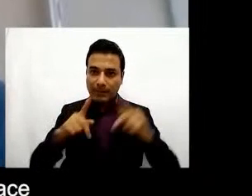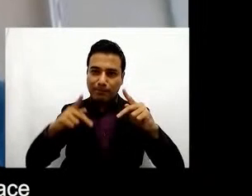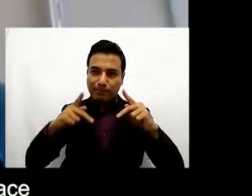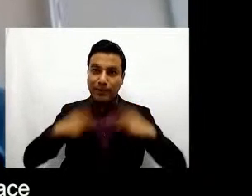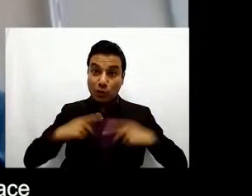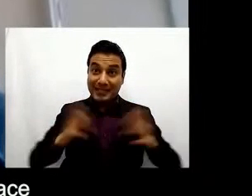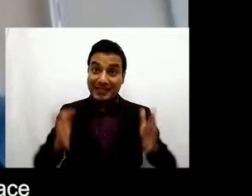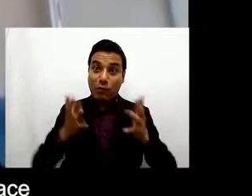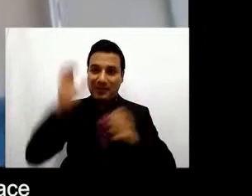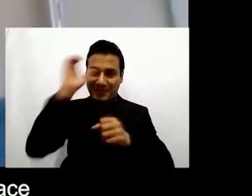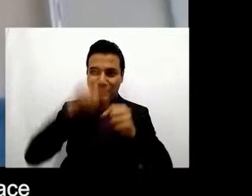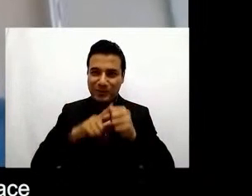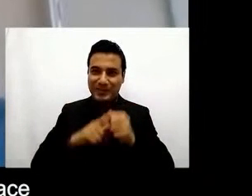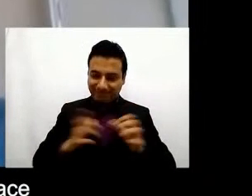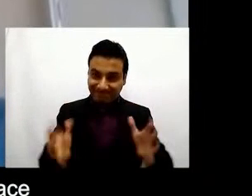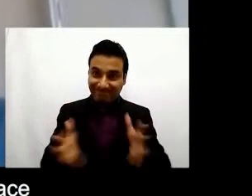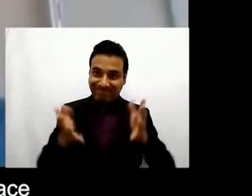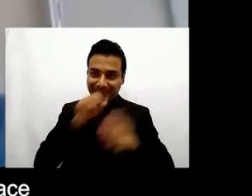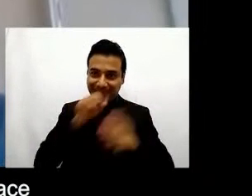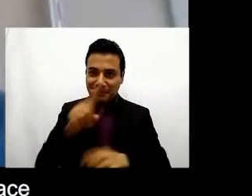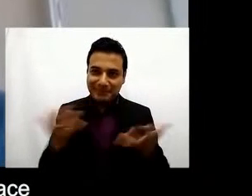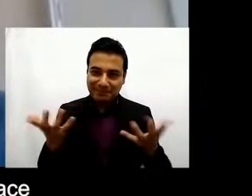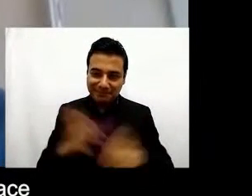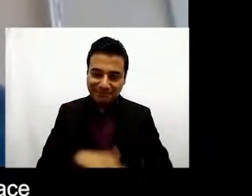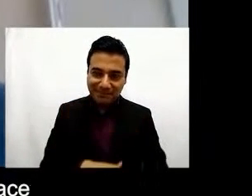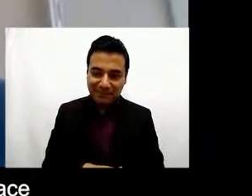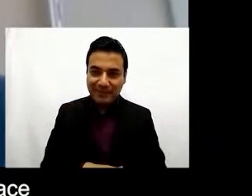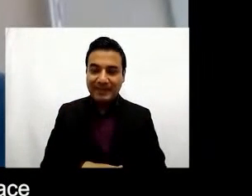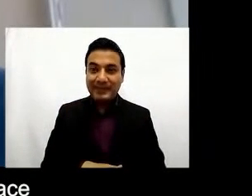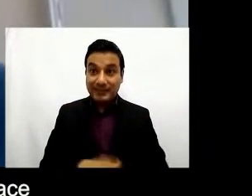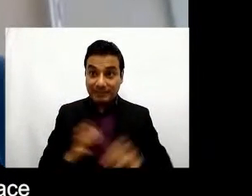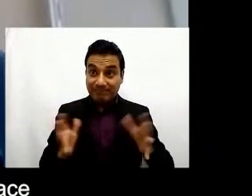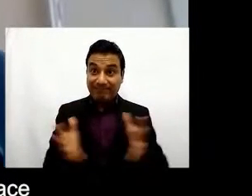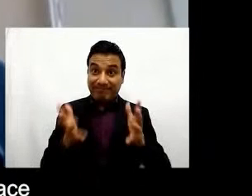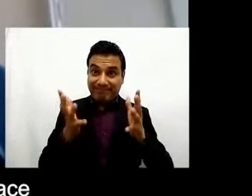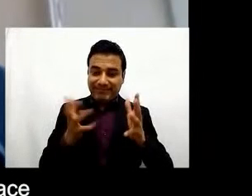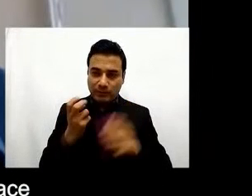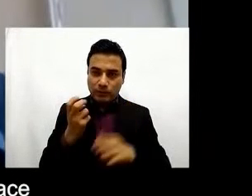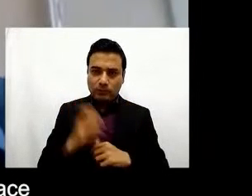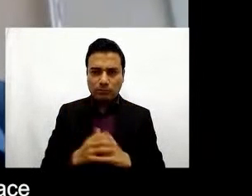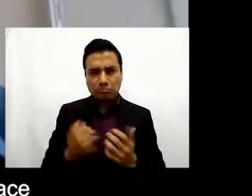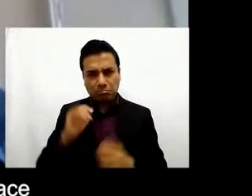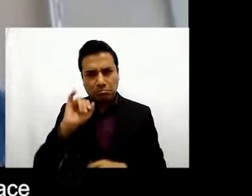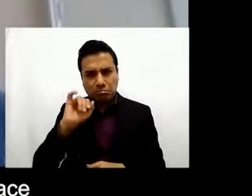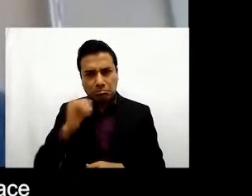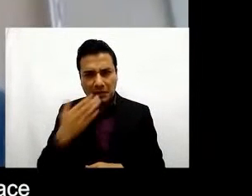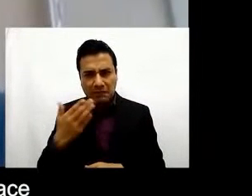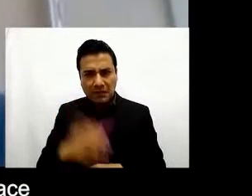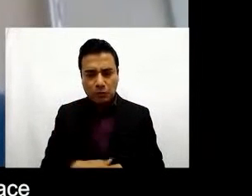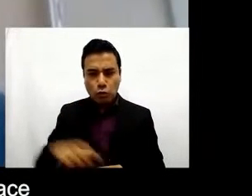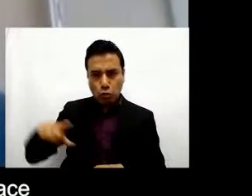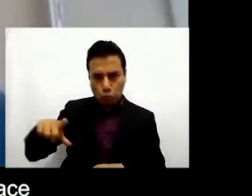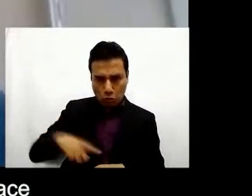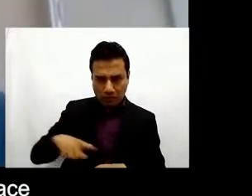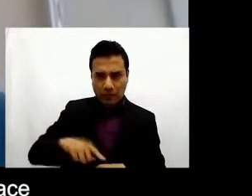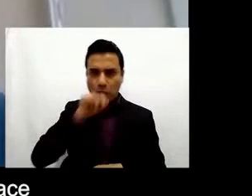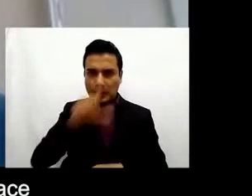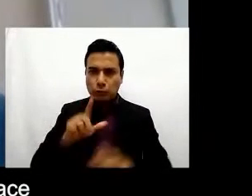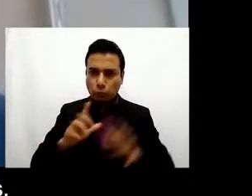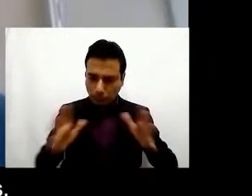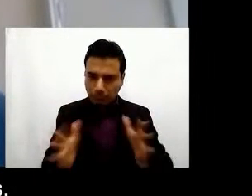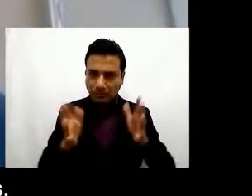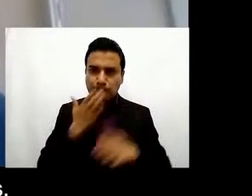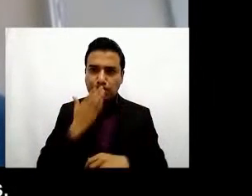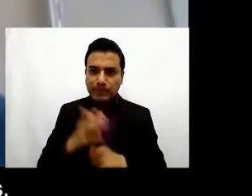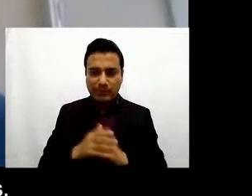promotores, pero sí es necesario, aparte de hacer esto, que se hace un poco, no todo lo que debería hacerse, pero